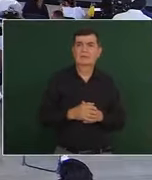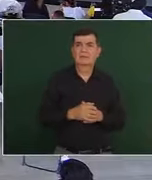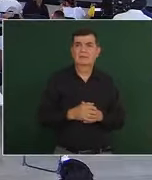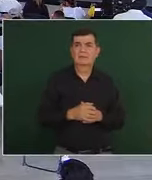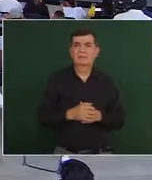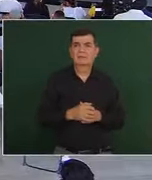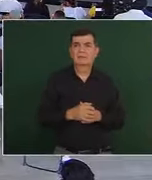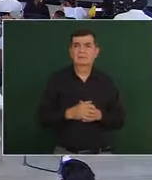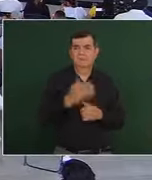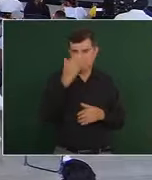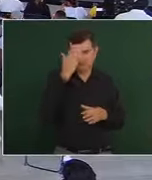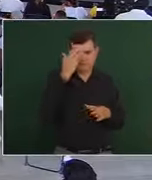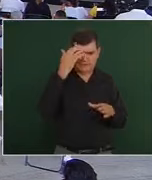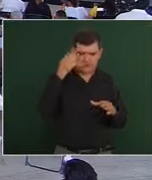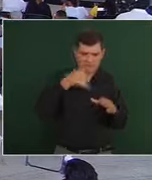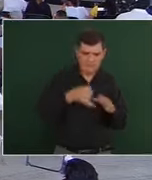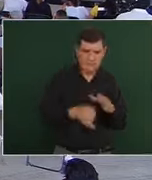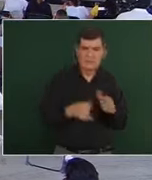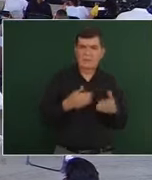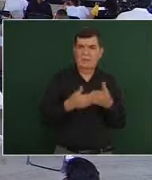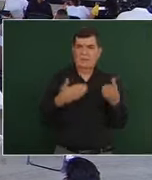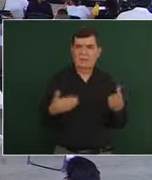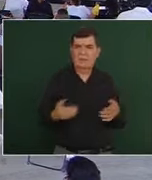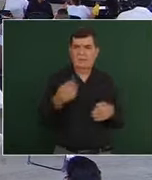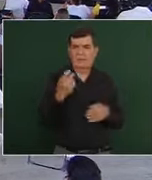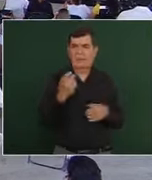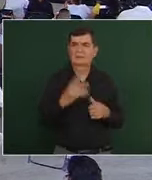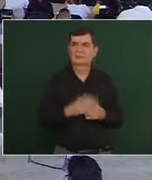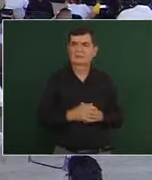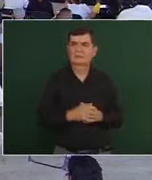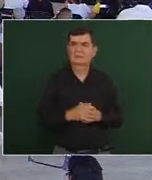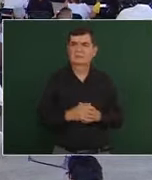cosas, ahora dicen, no, pues